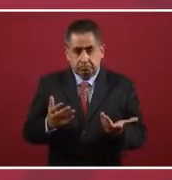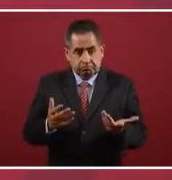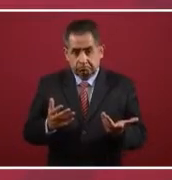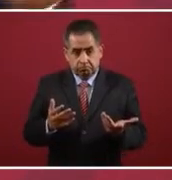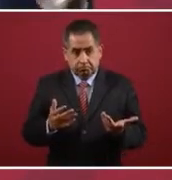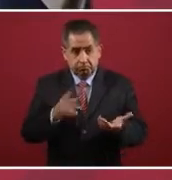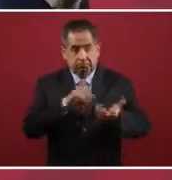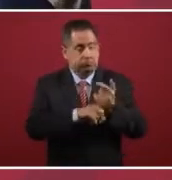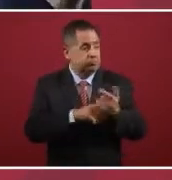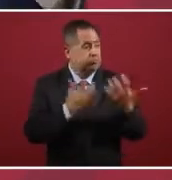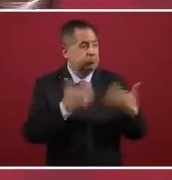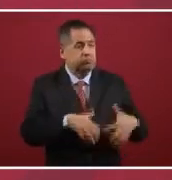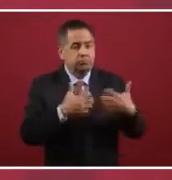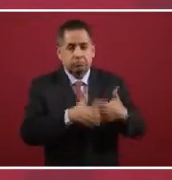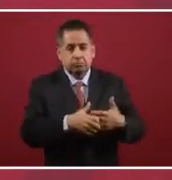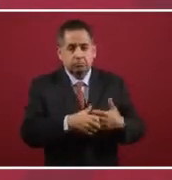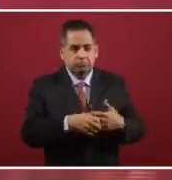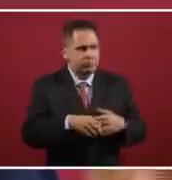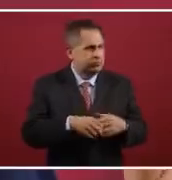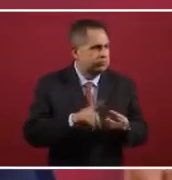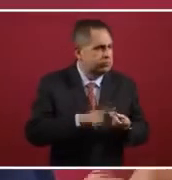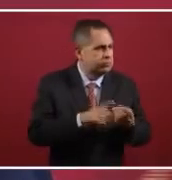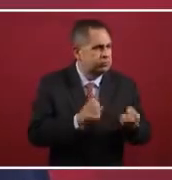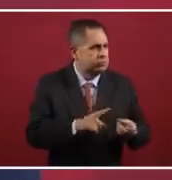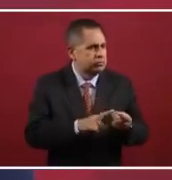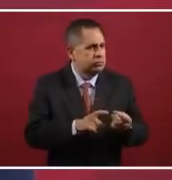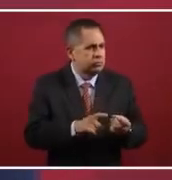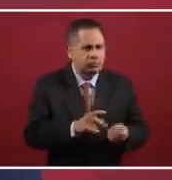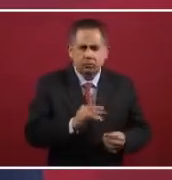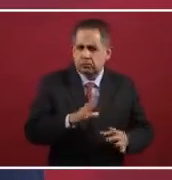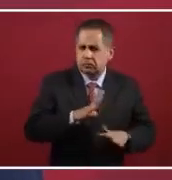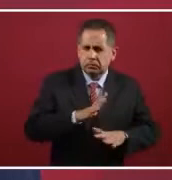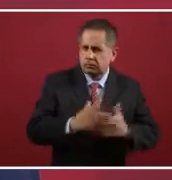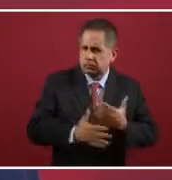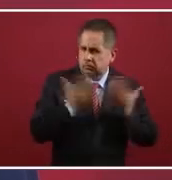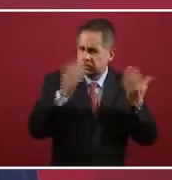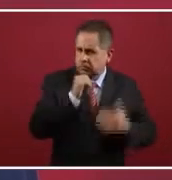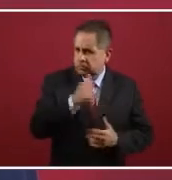Se crearon en los últimos años empresas como